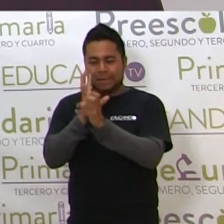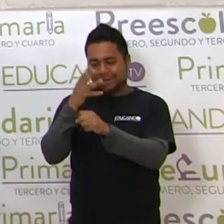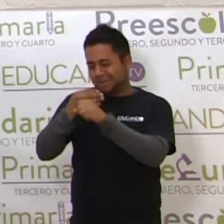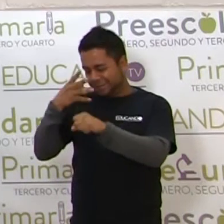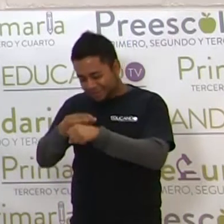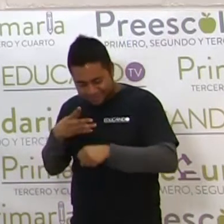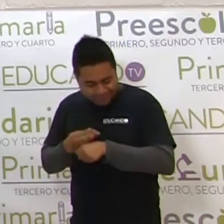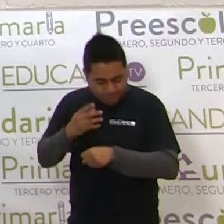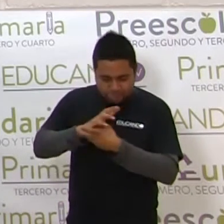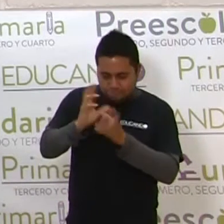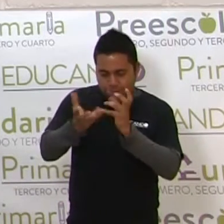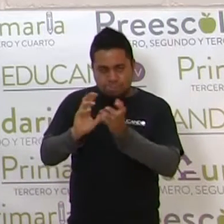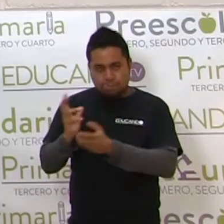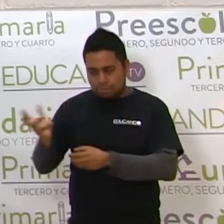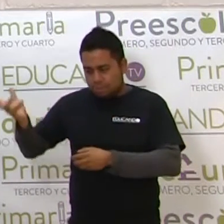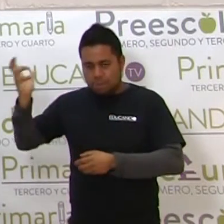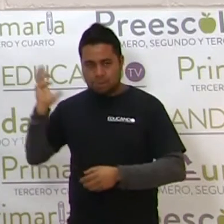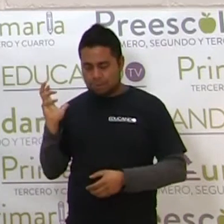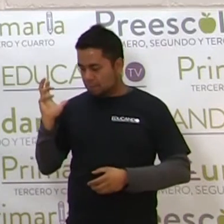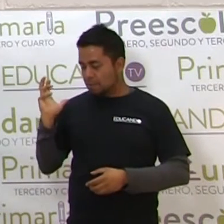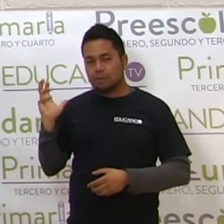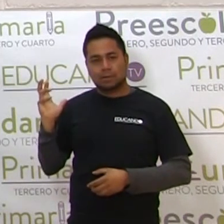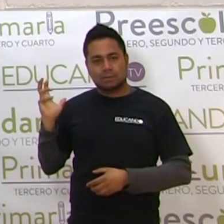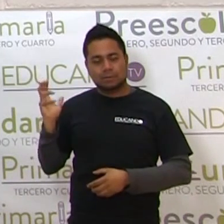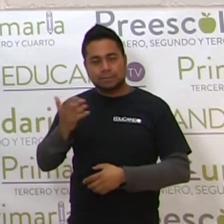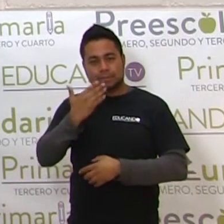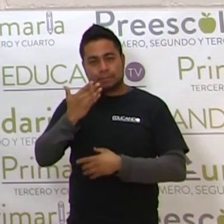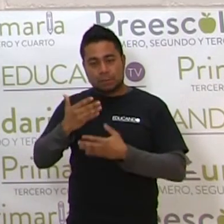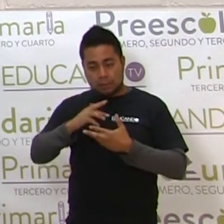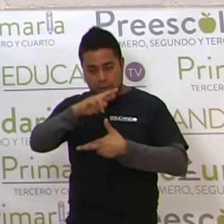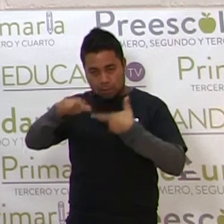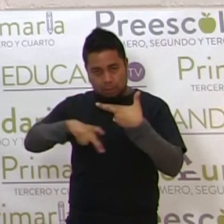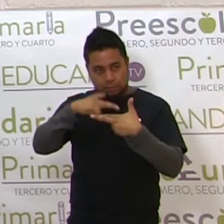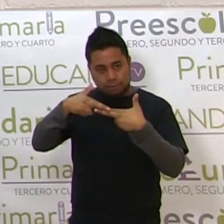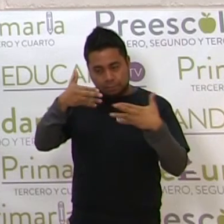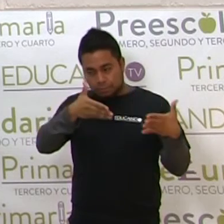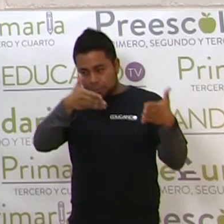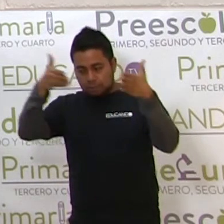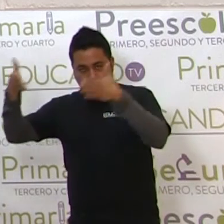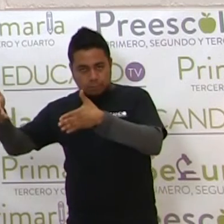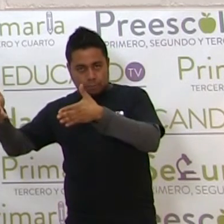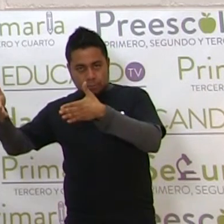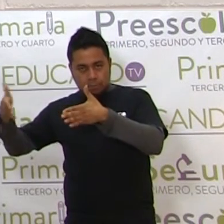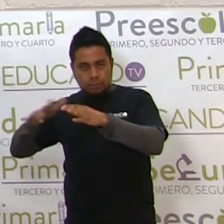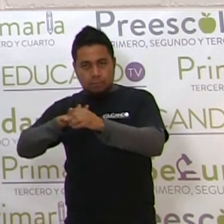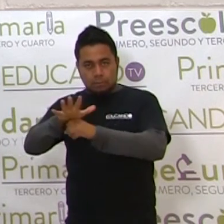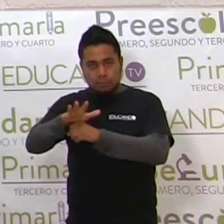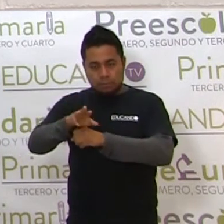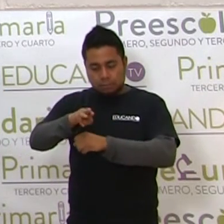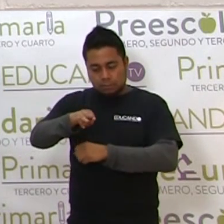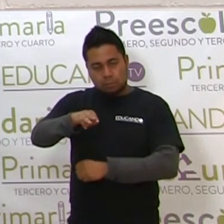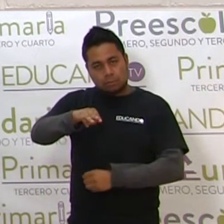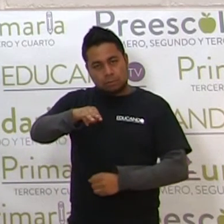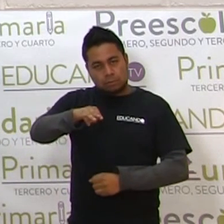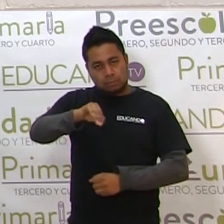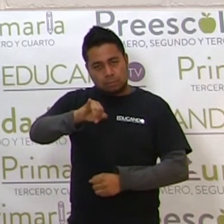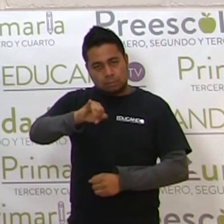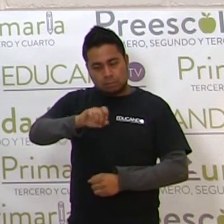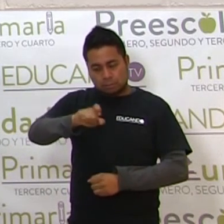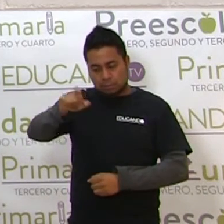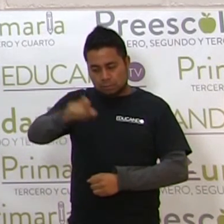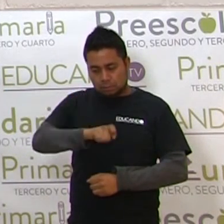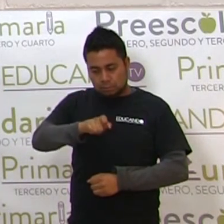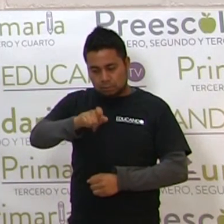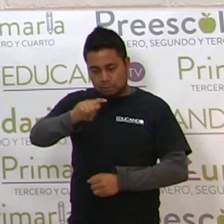adornada ahora la región de la mixteca una